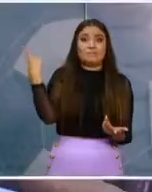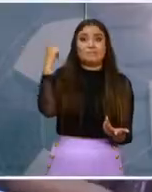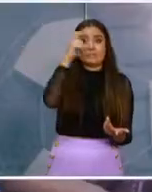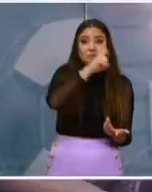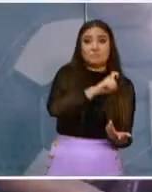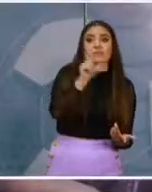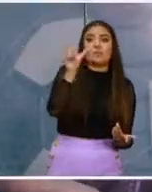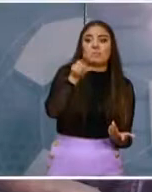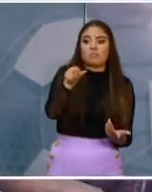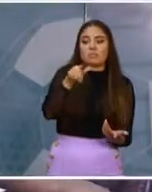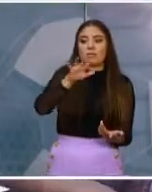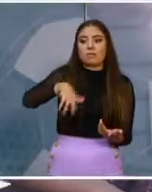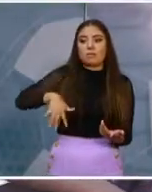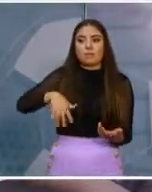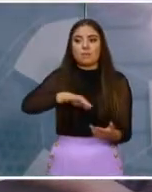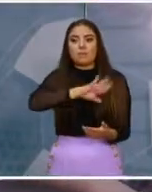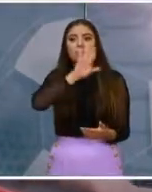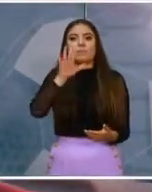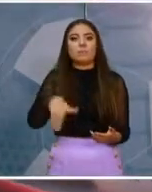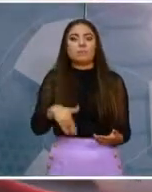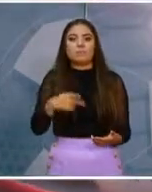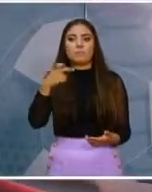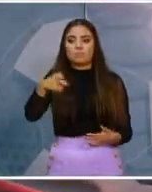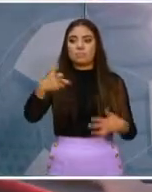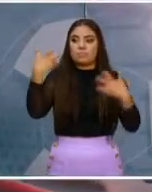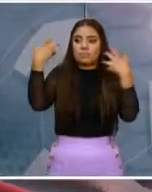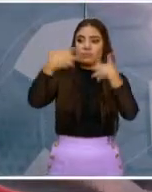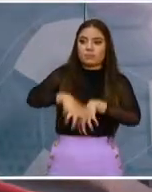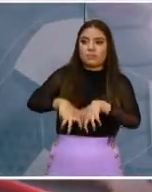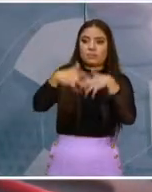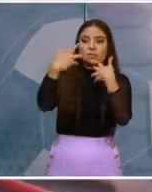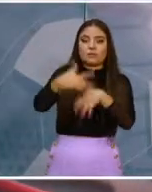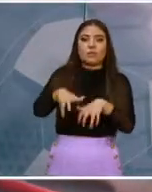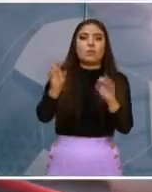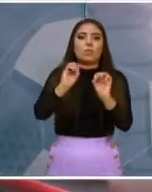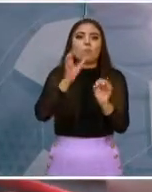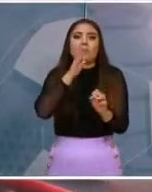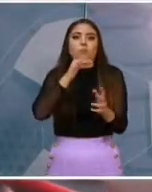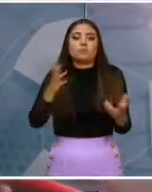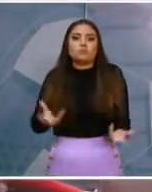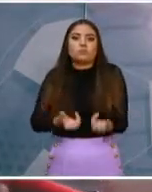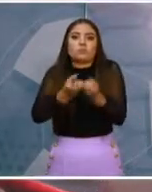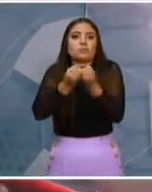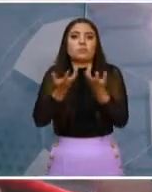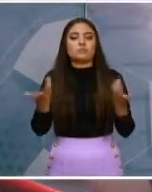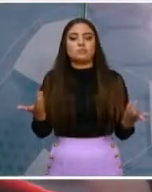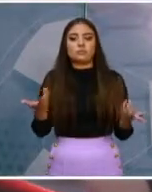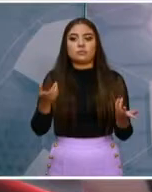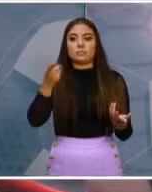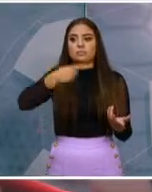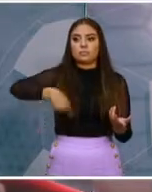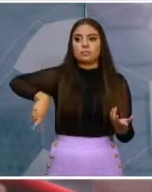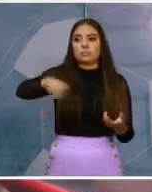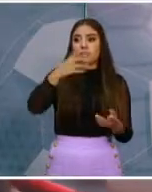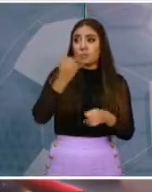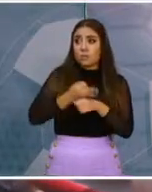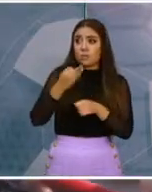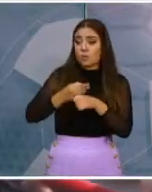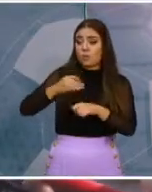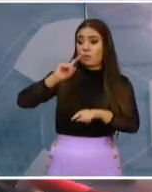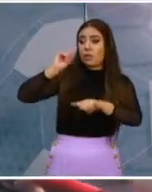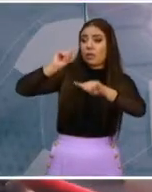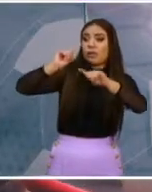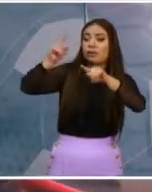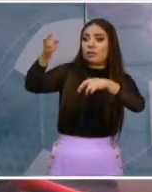vida. Los pronunciamientos no salvan vidas y los pronunciamientos no nos cuidan. O sea, retirar a un pasante ahorita, pues soluciona por